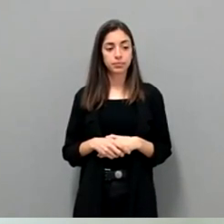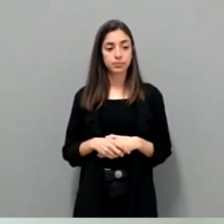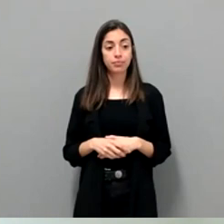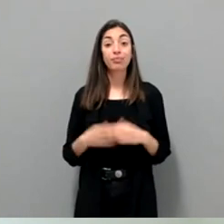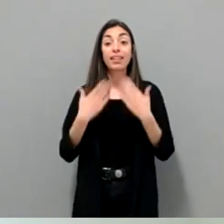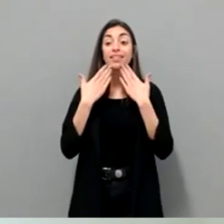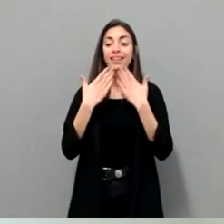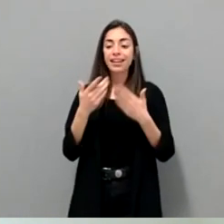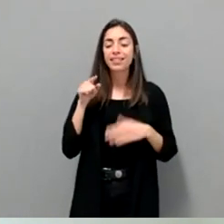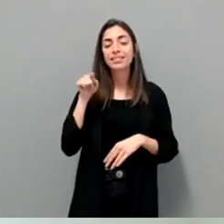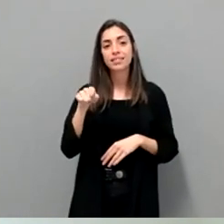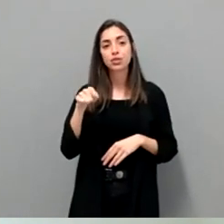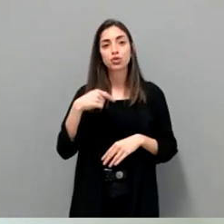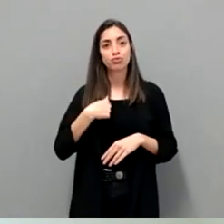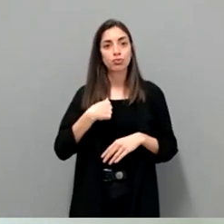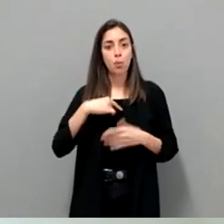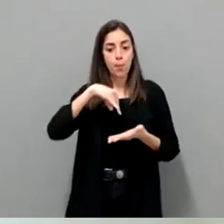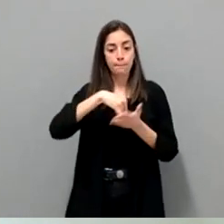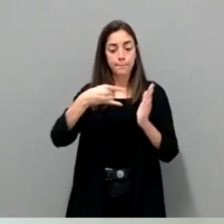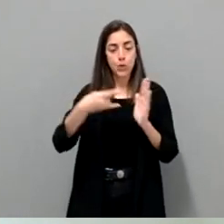Gracias a esto tengo muy claro mi proyecto de vida.